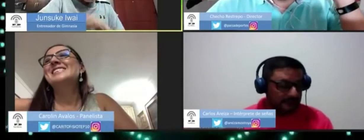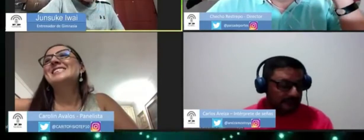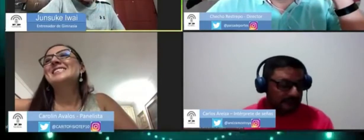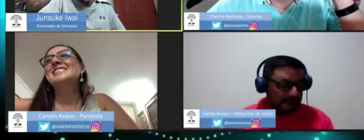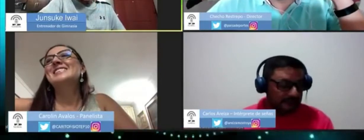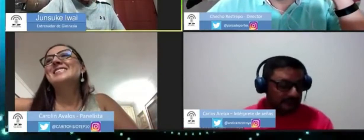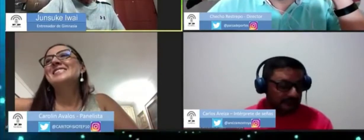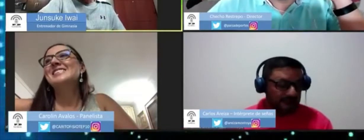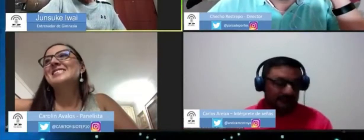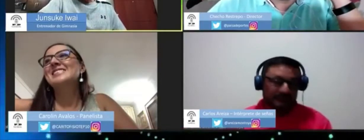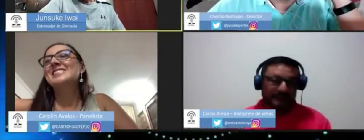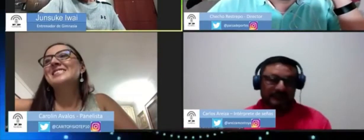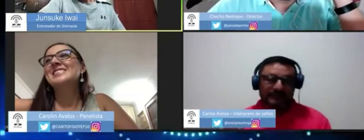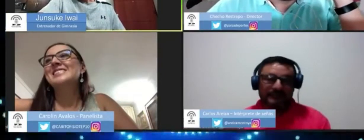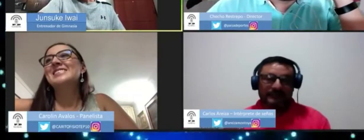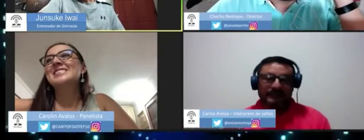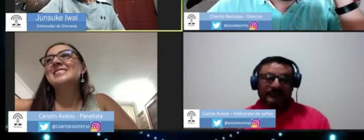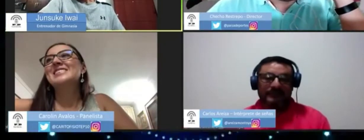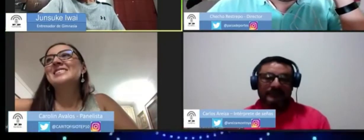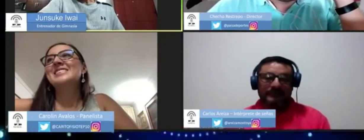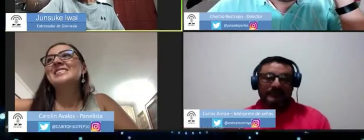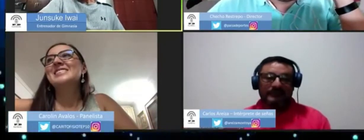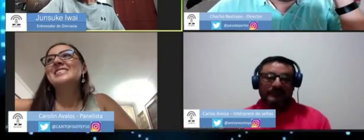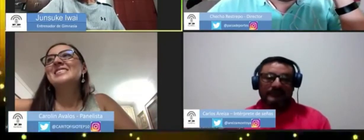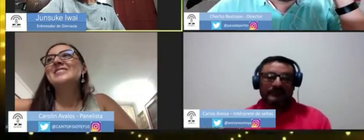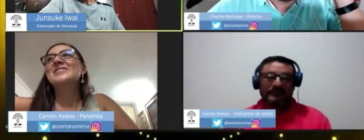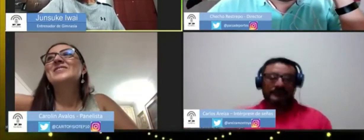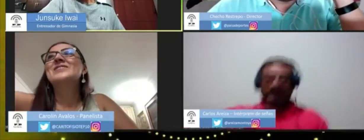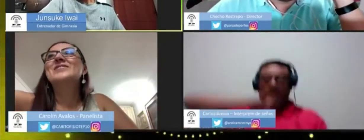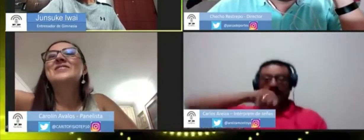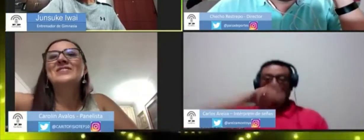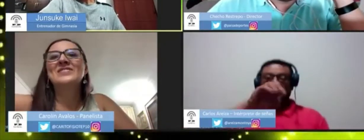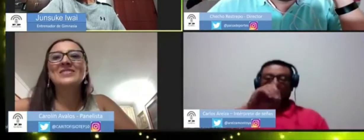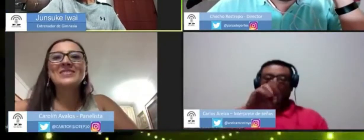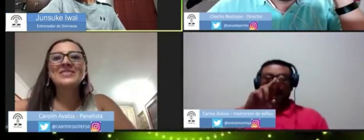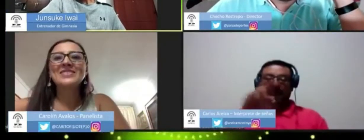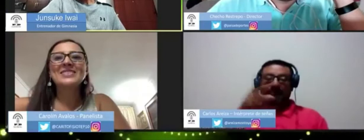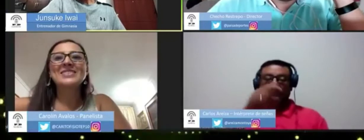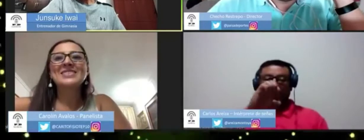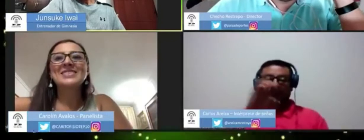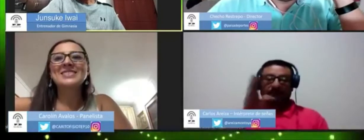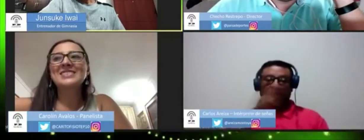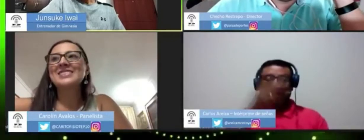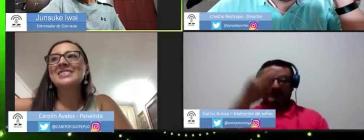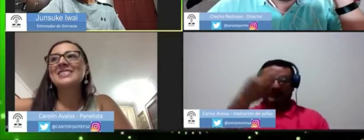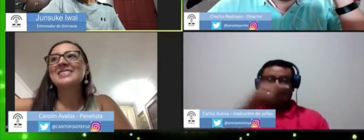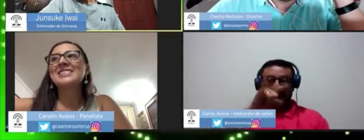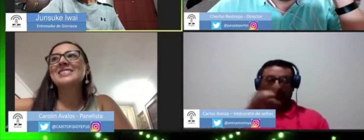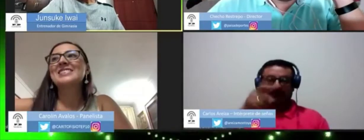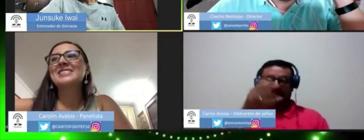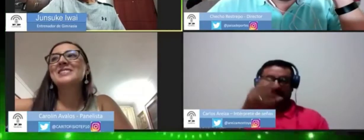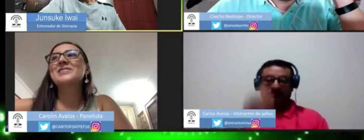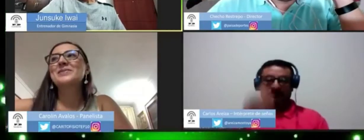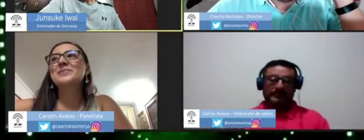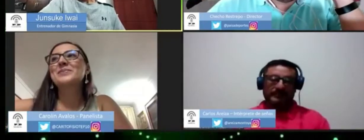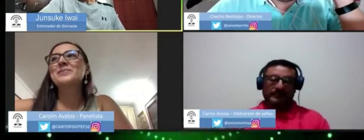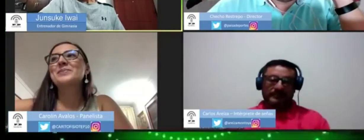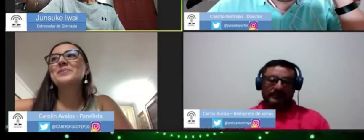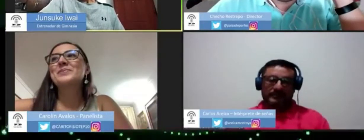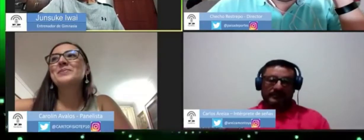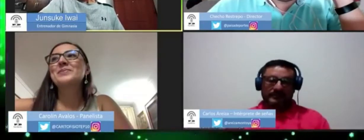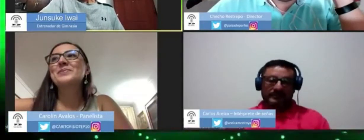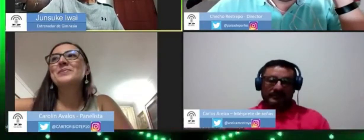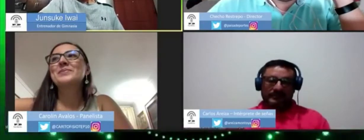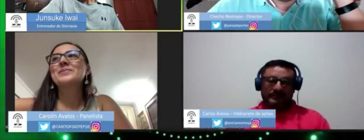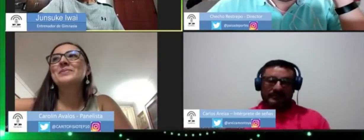salud. Jorge Hugo, como alguien muy especial, ¿Sí?